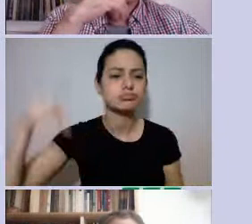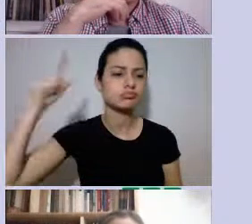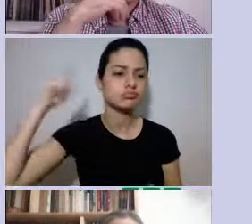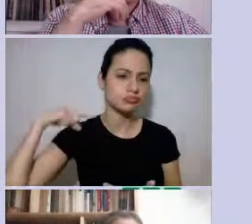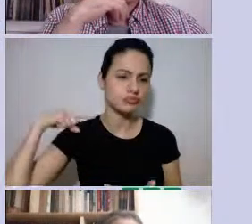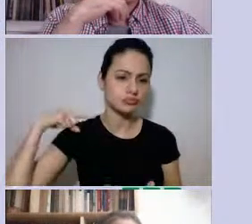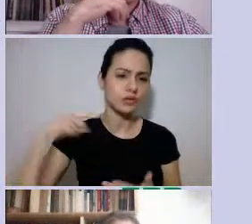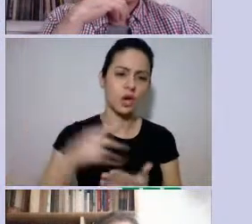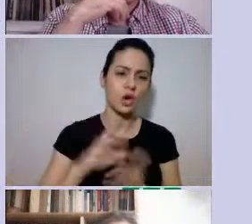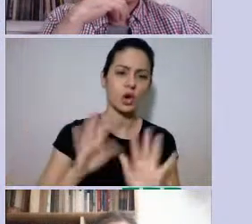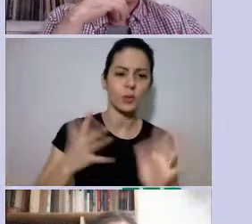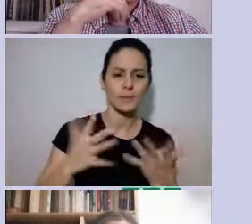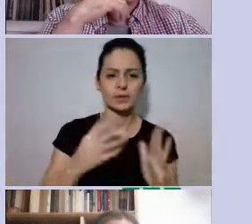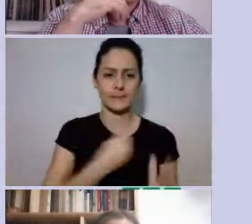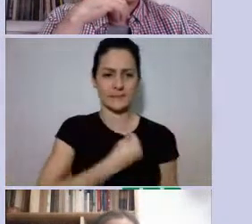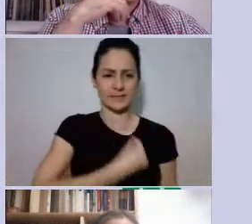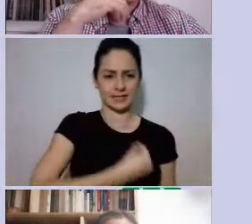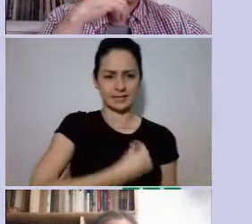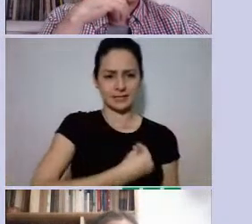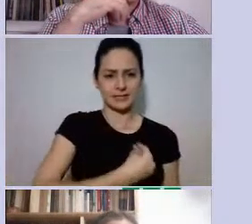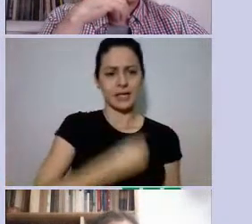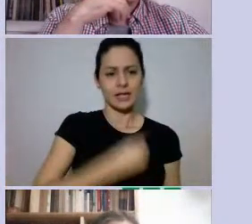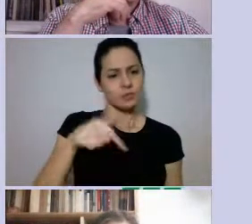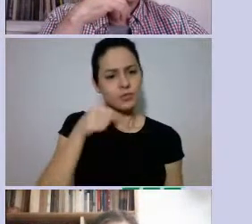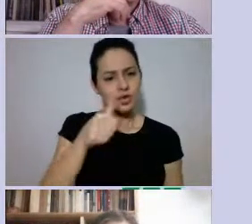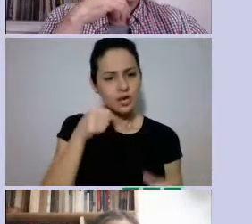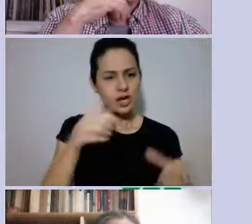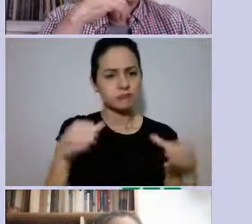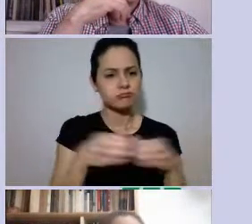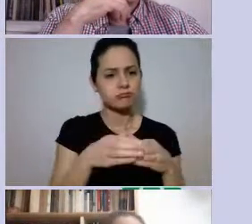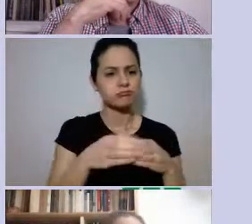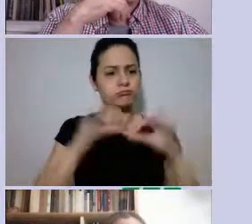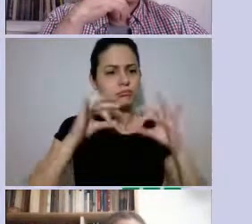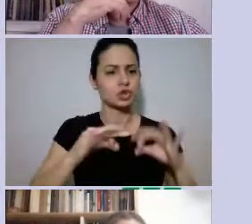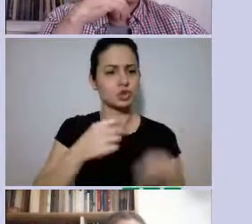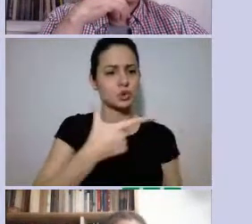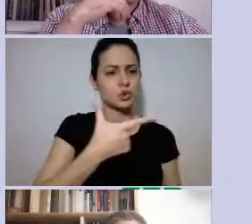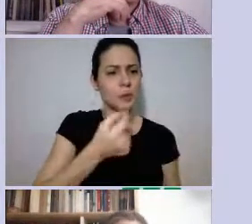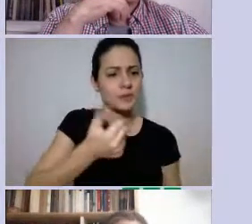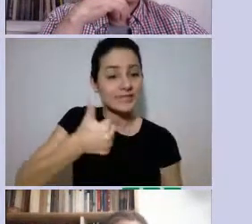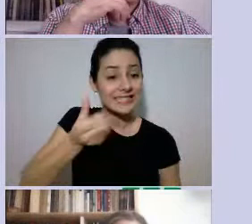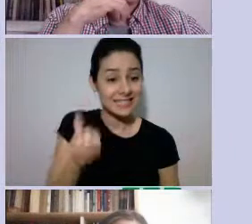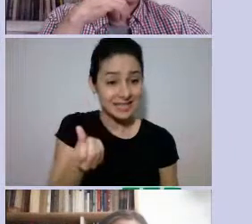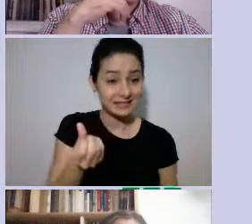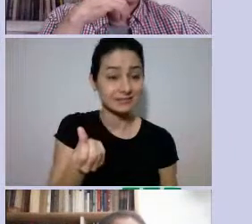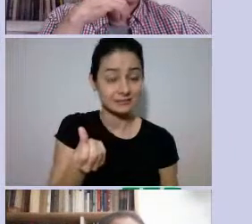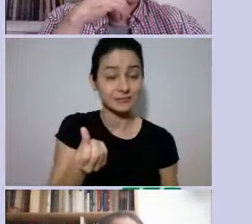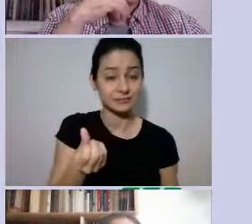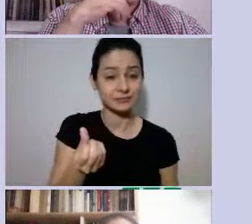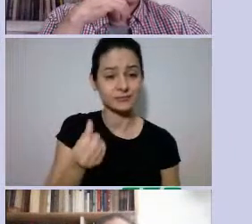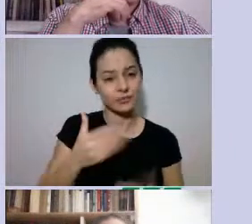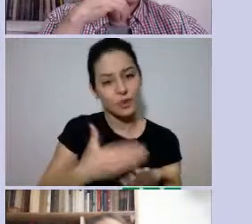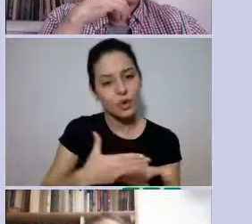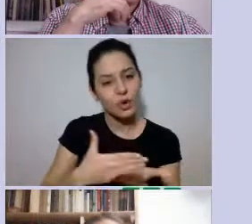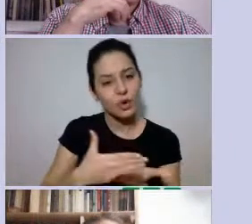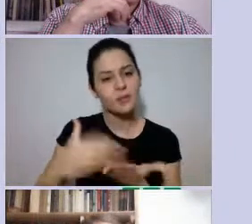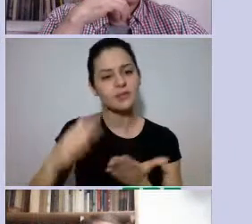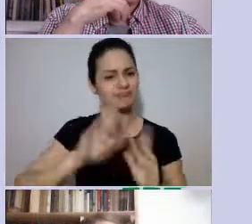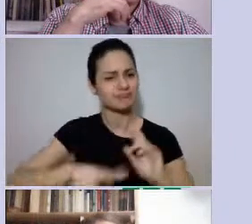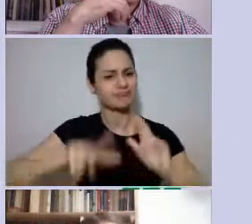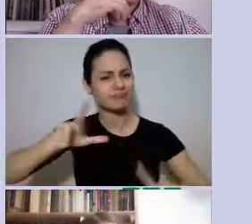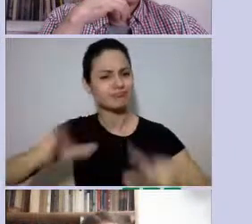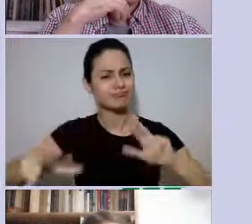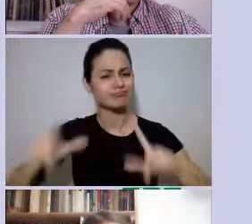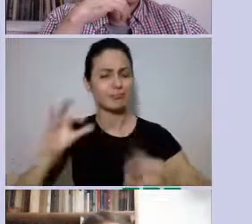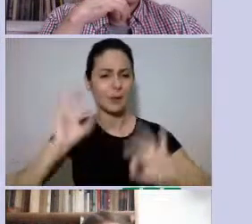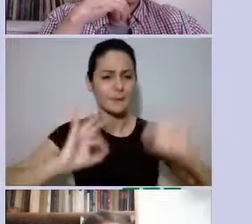partir de la participación en ferias pulqueras, se formaliza en 2016 y van presentándose a diferentes proyectos que